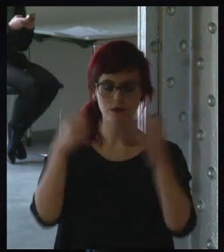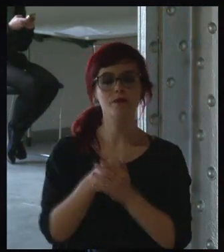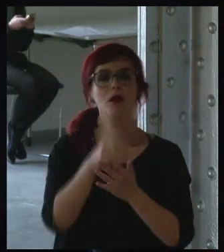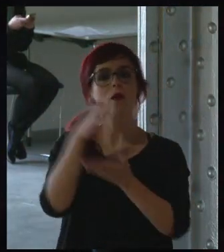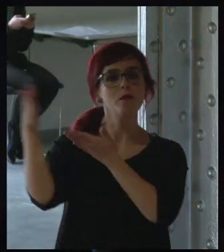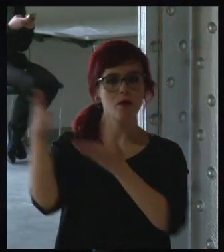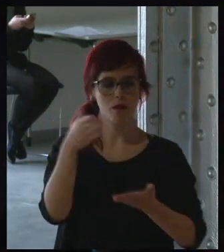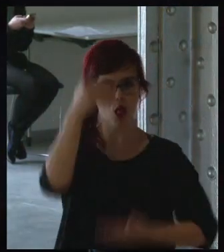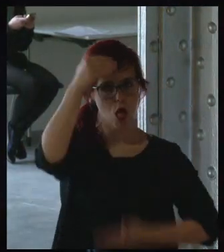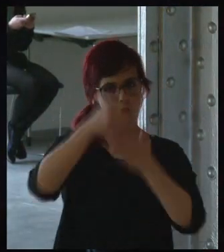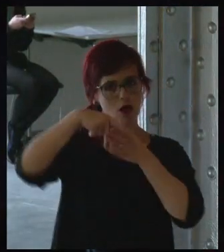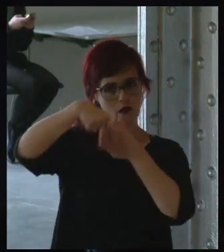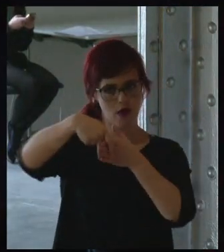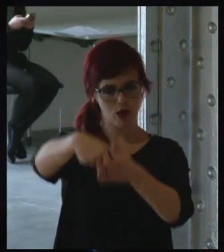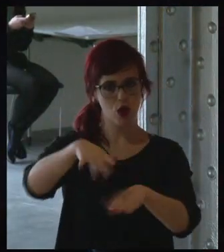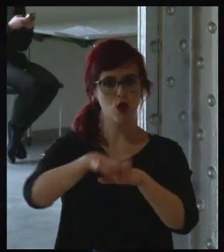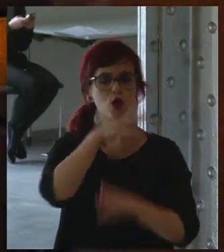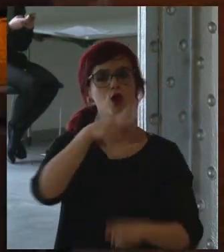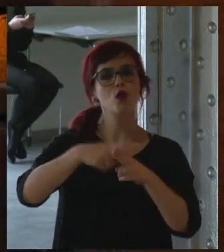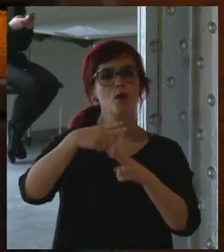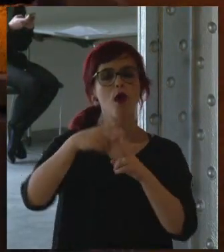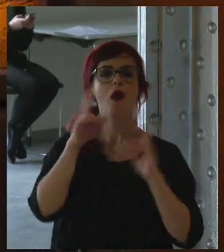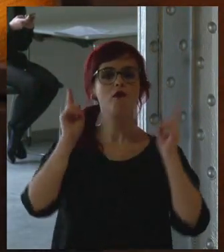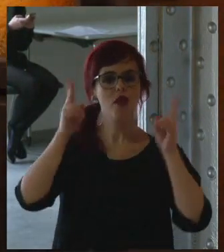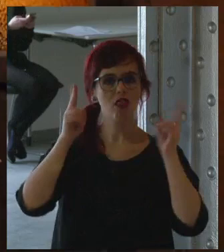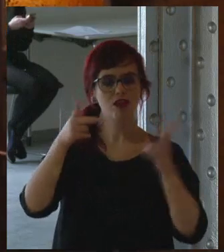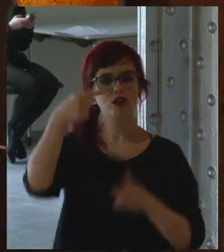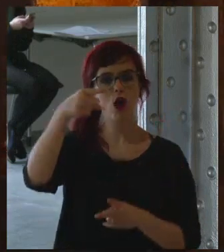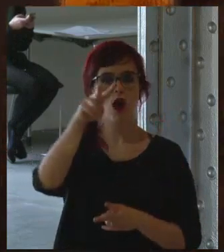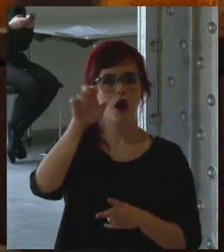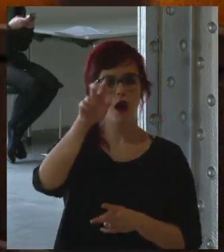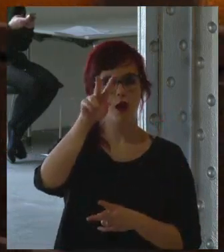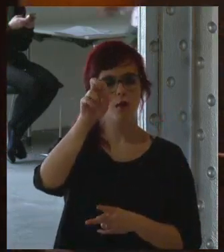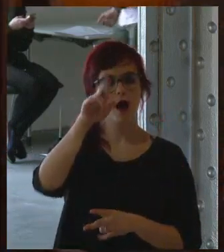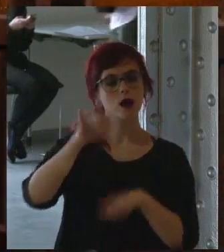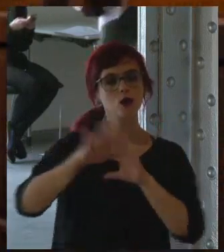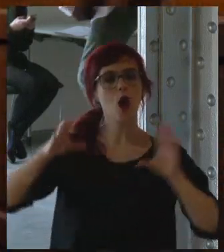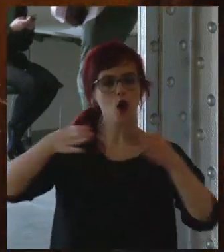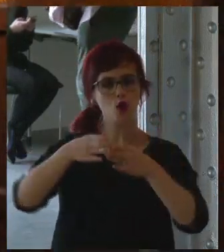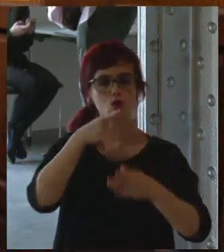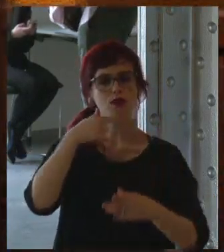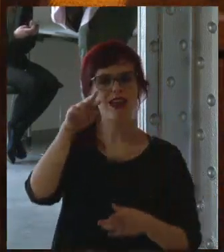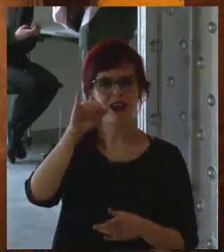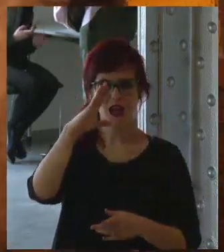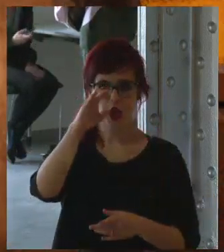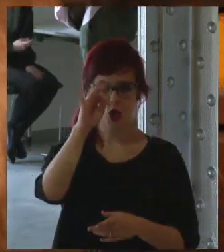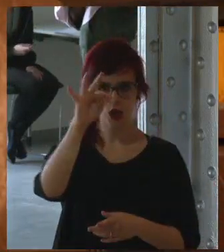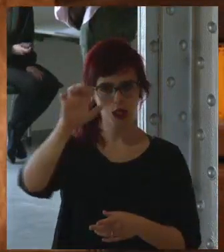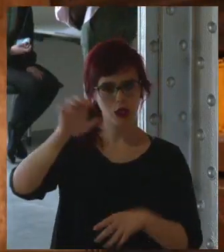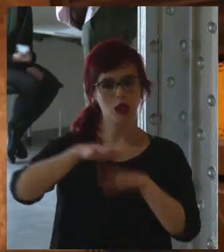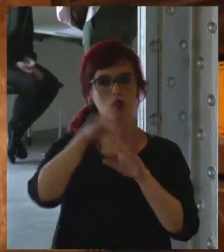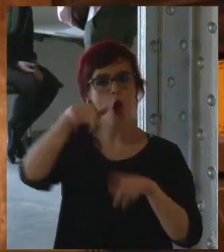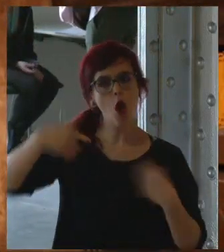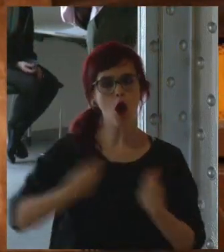Bienvenido, caballero. Soy Francisco Guevara, fraile en la encomienda de Ricote, y hoy te acompañaré en tu